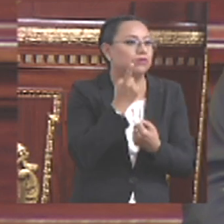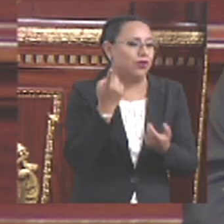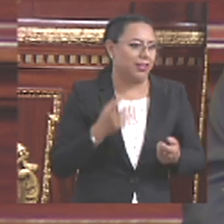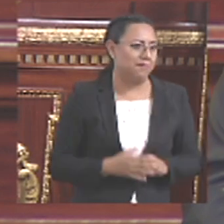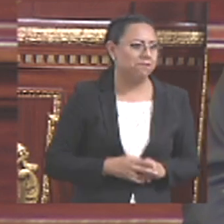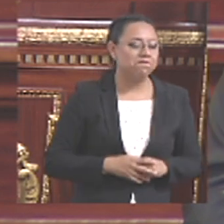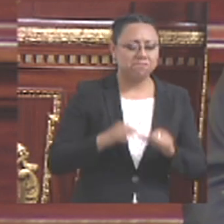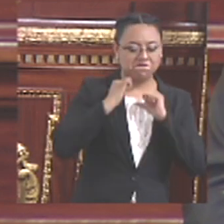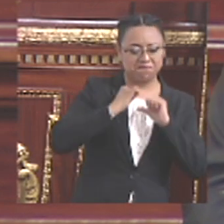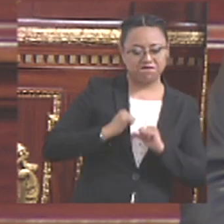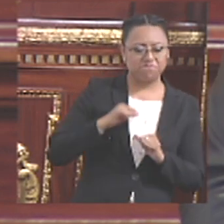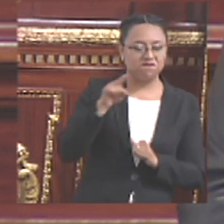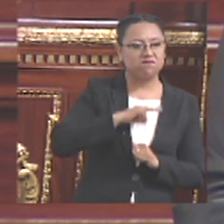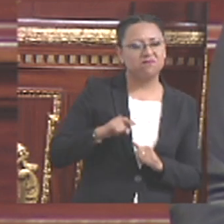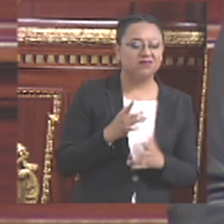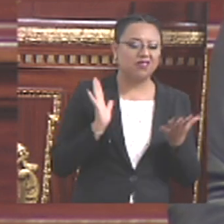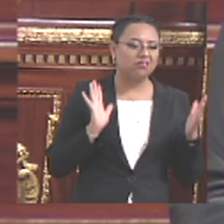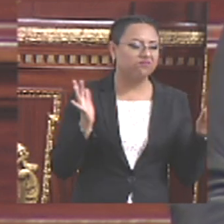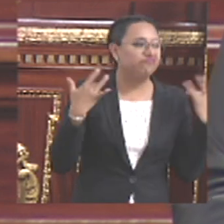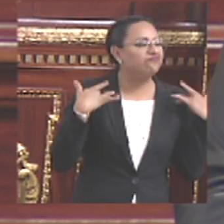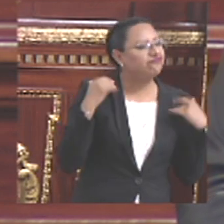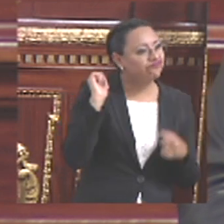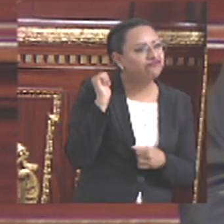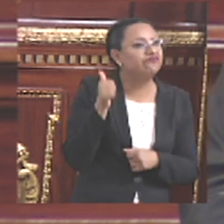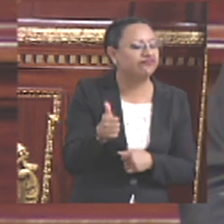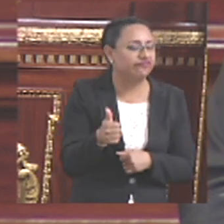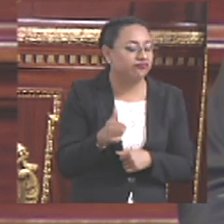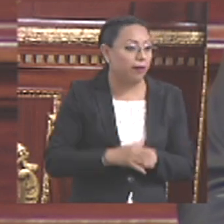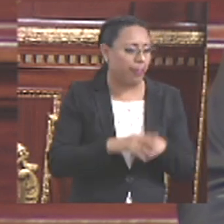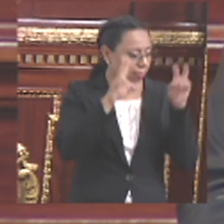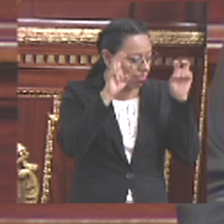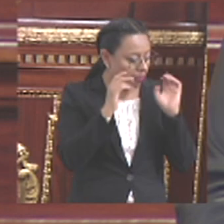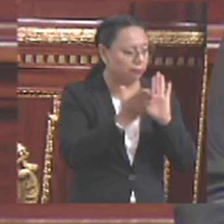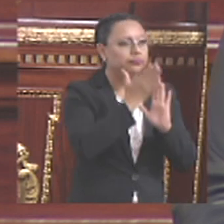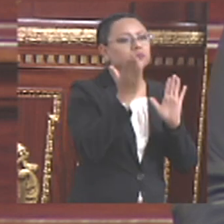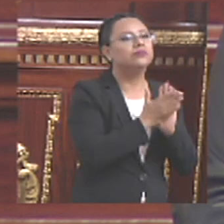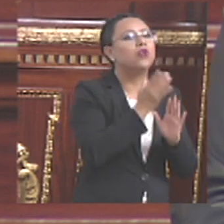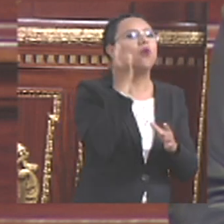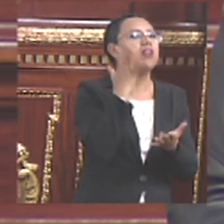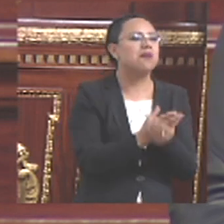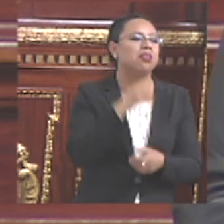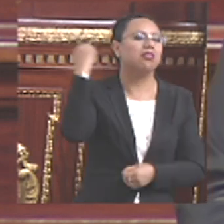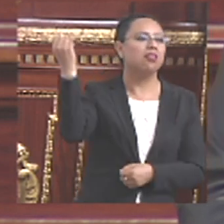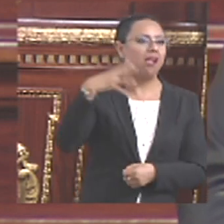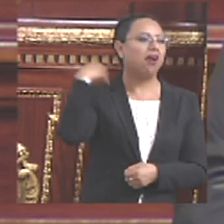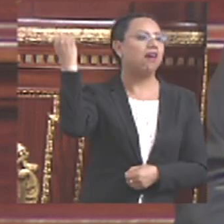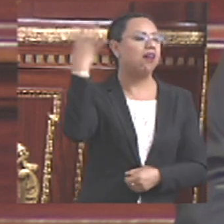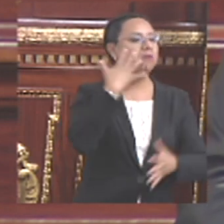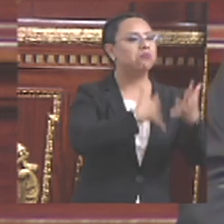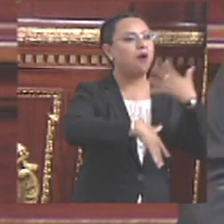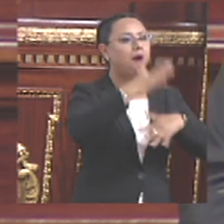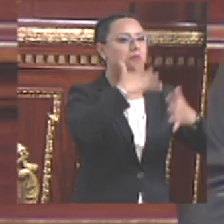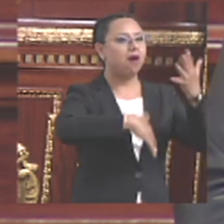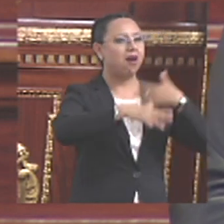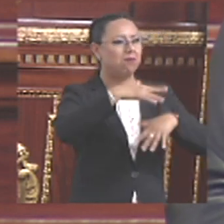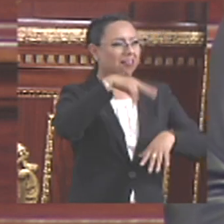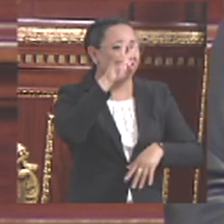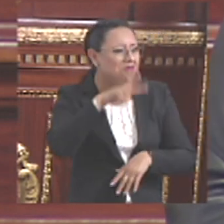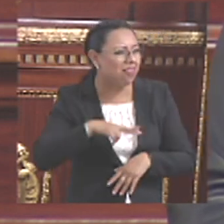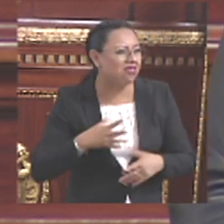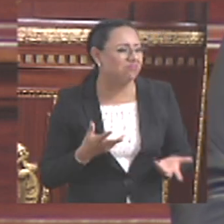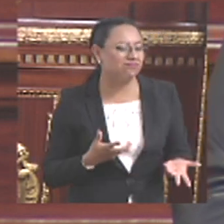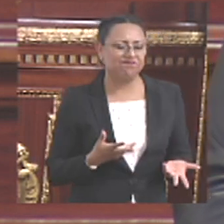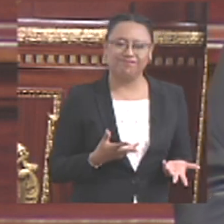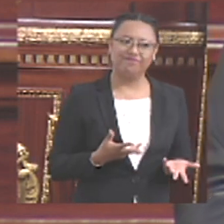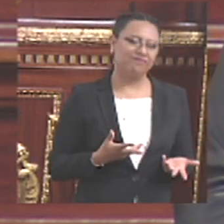insensibilidad de las autoridades que han hecho un tema de reconstrucción solo un discurso hueco y vacío, pero no en una realidad para